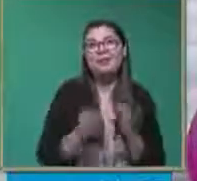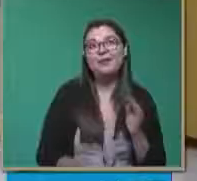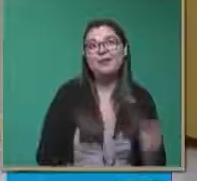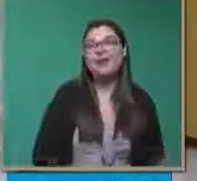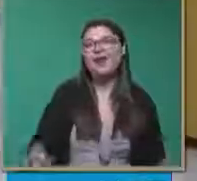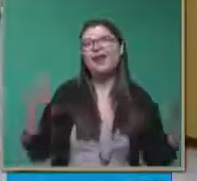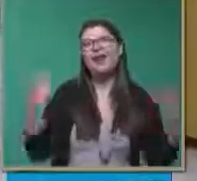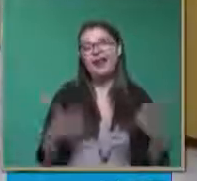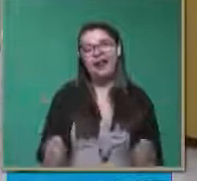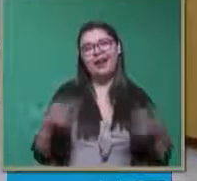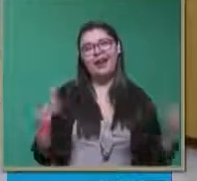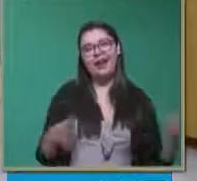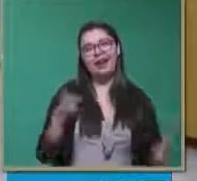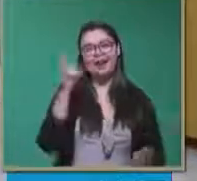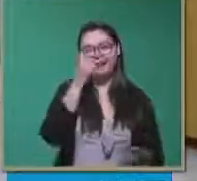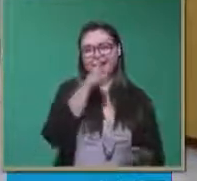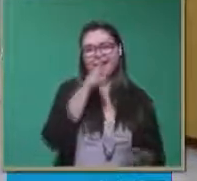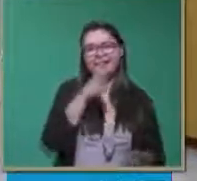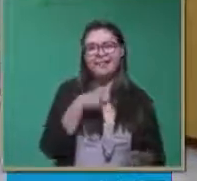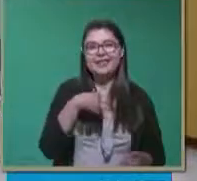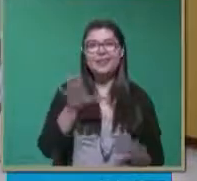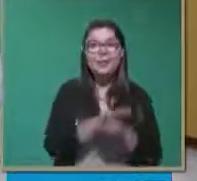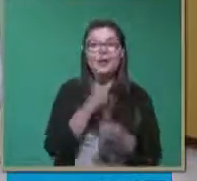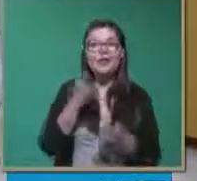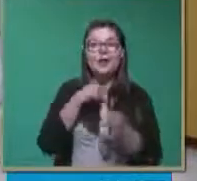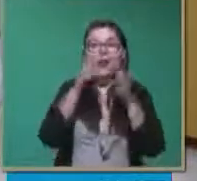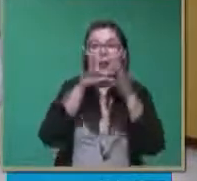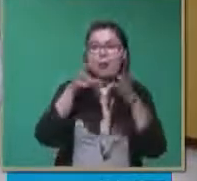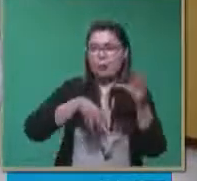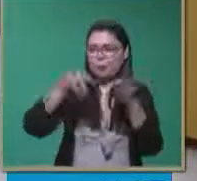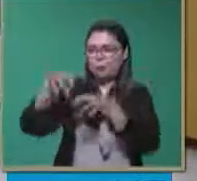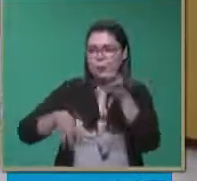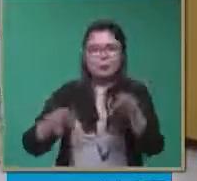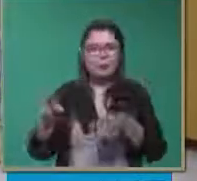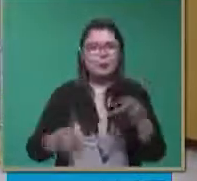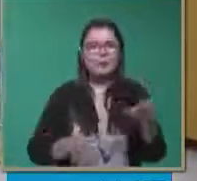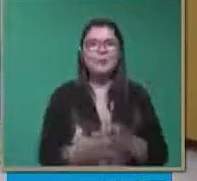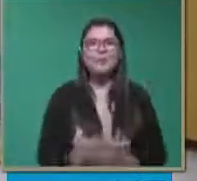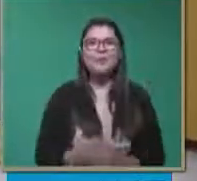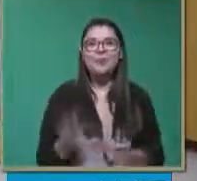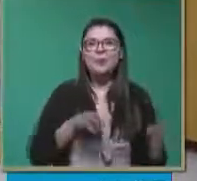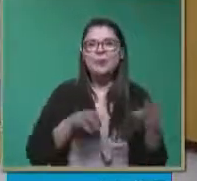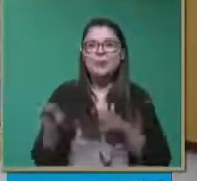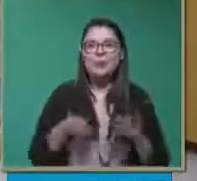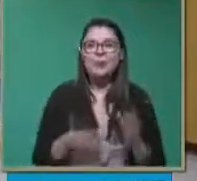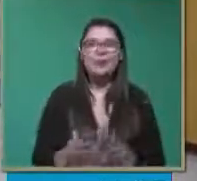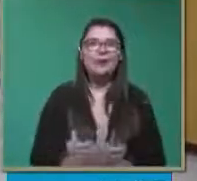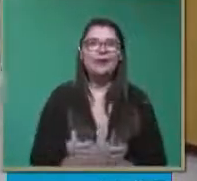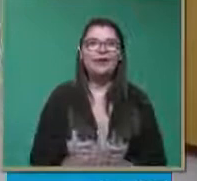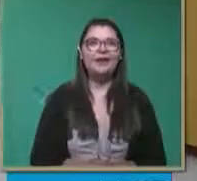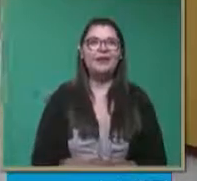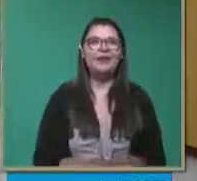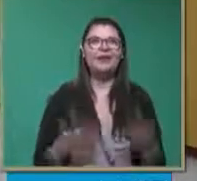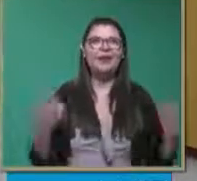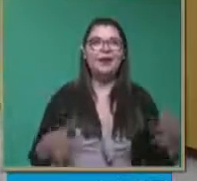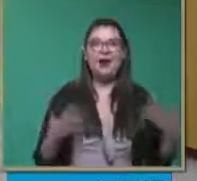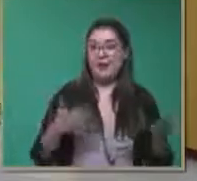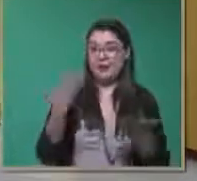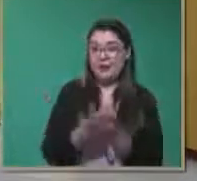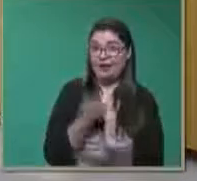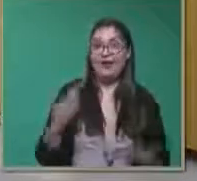A ver, ¿cuántos globos fueron? 5. Me ganó por 2. ¡Excelente! Muy